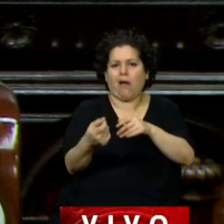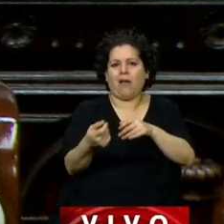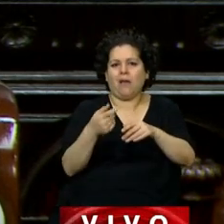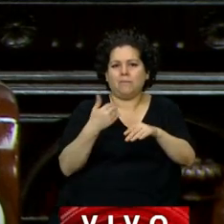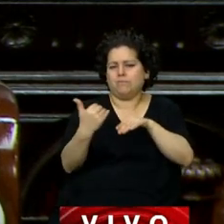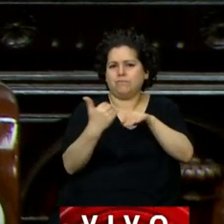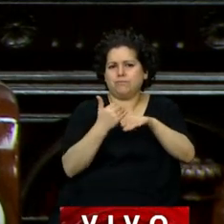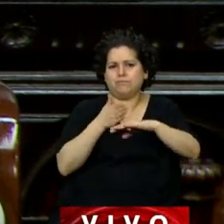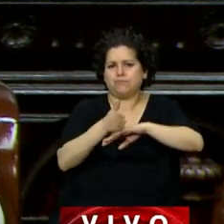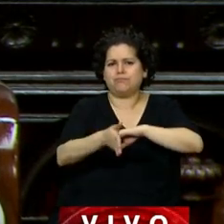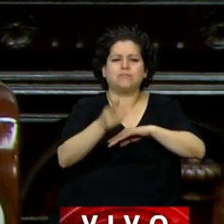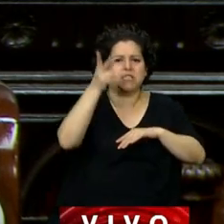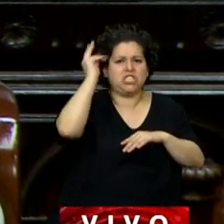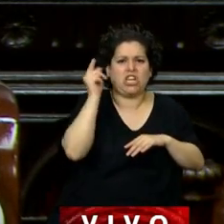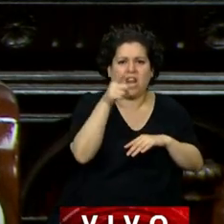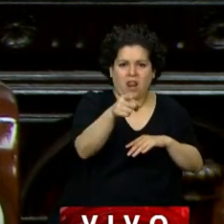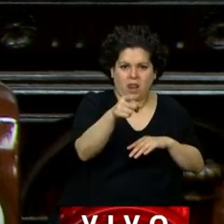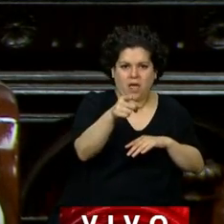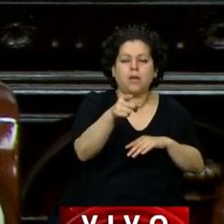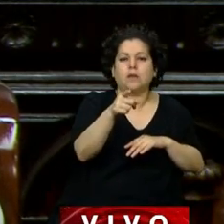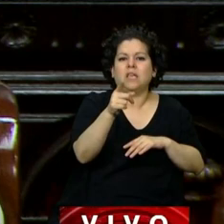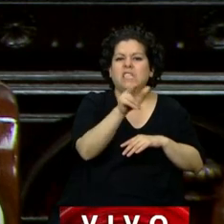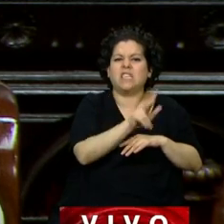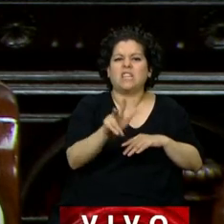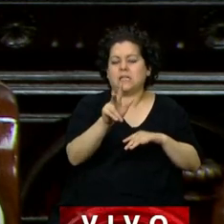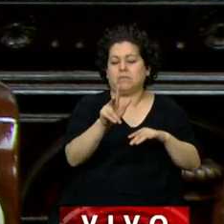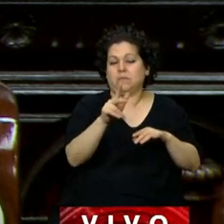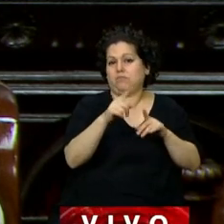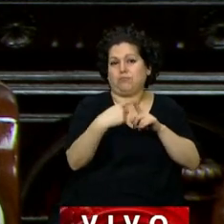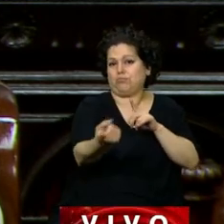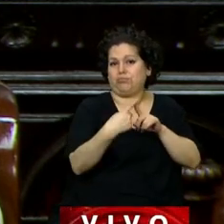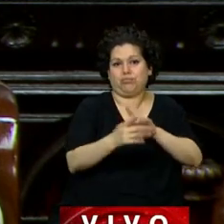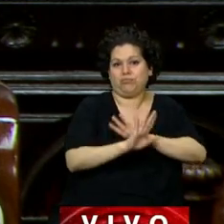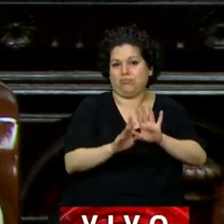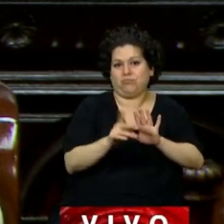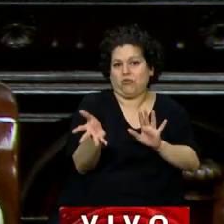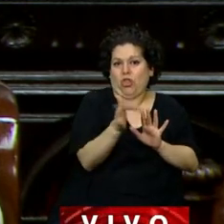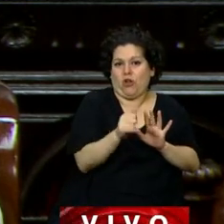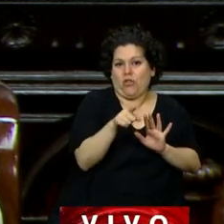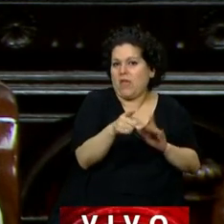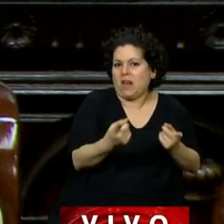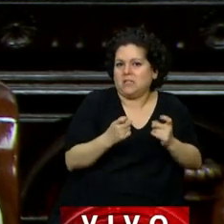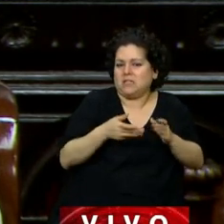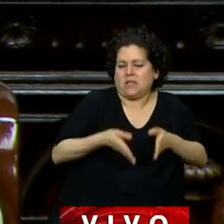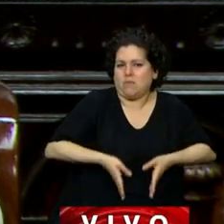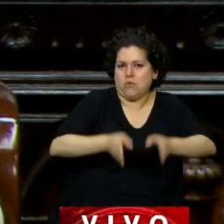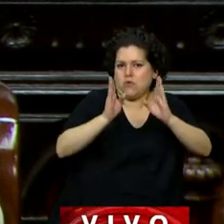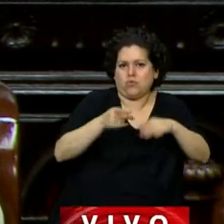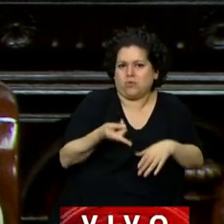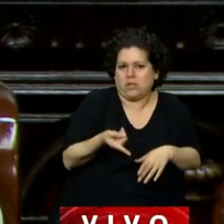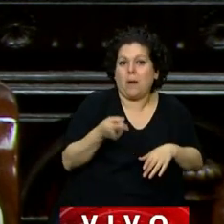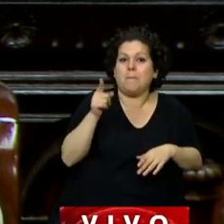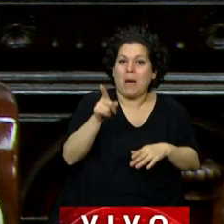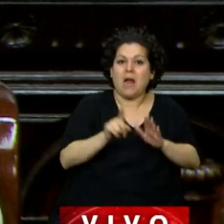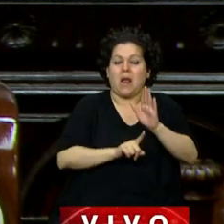condiciones geográficas sería transitable los 365 días. Es obra absolutamente necesaria, no solamente para el sur,